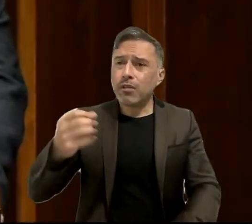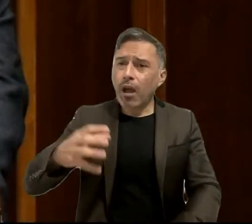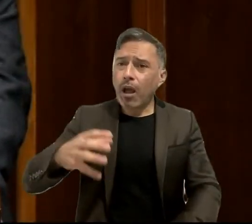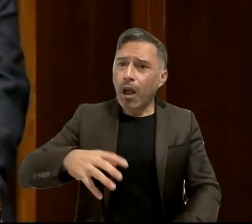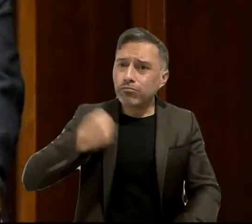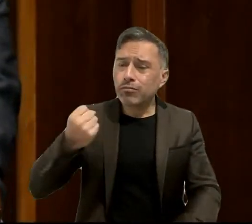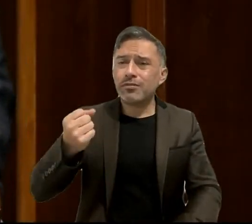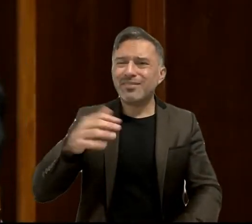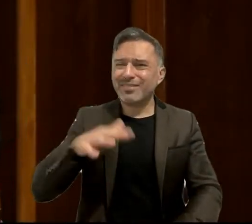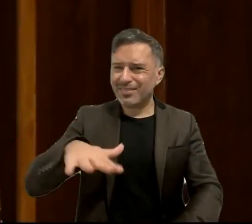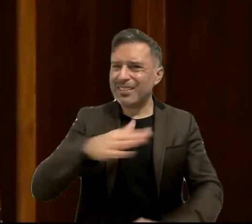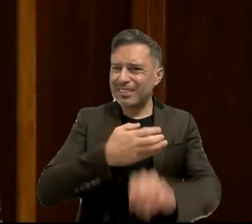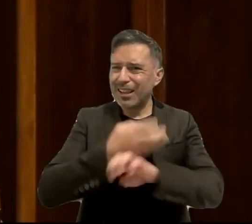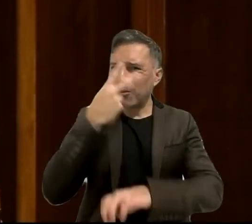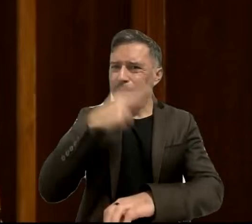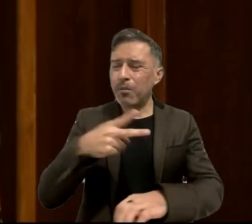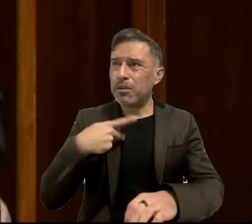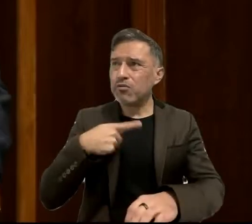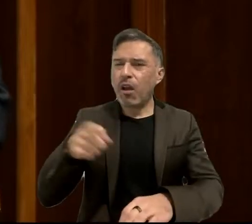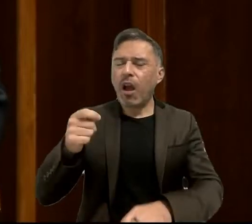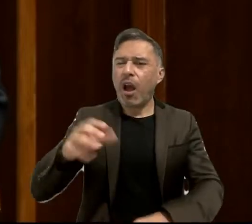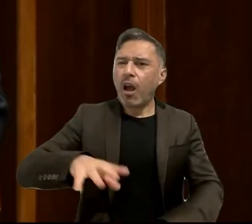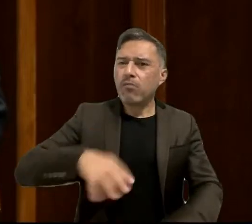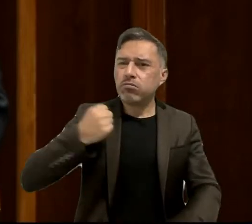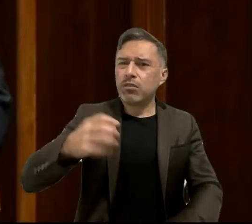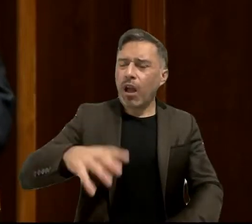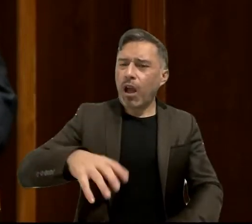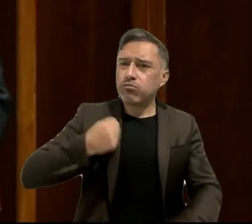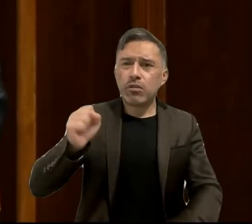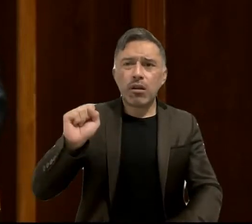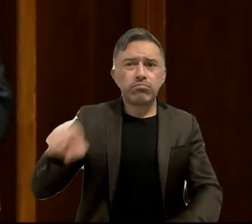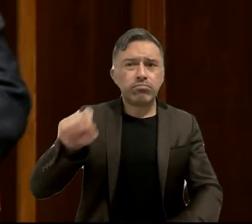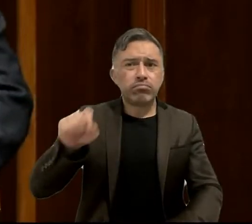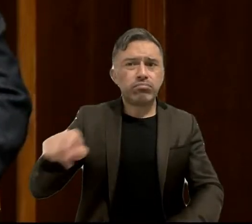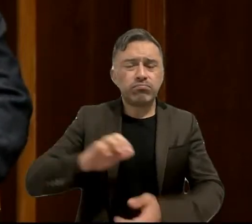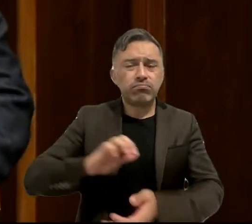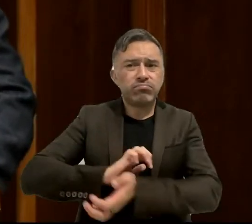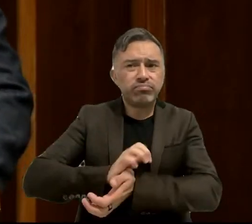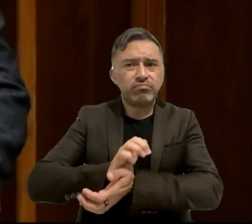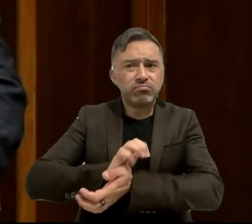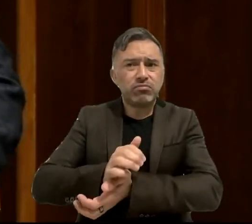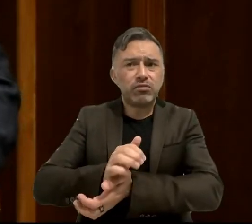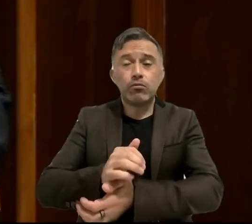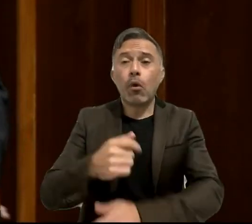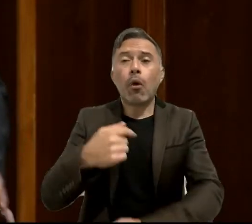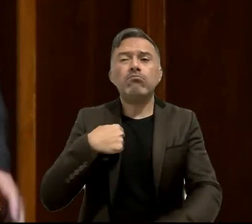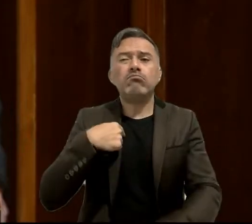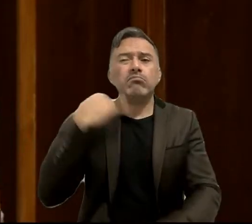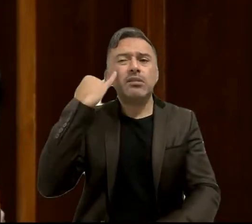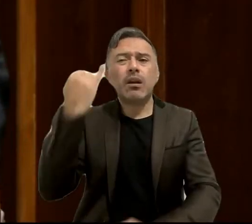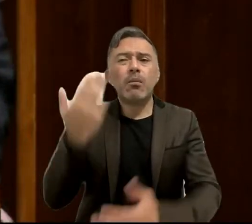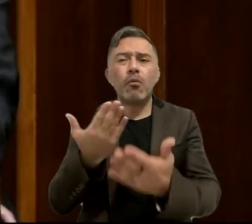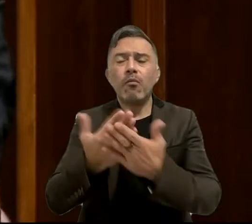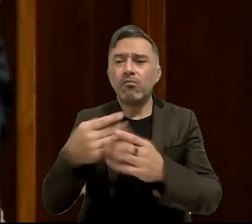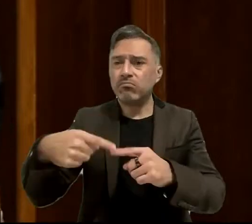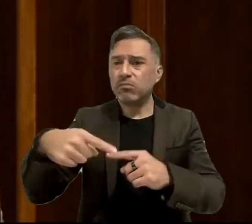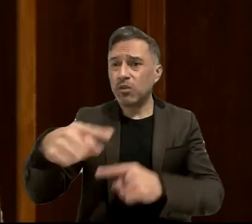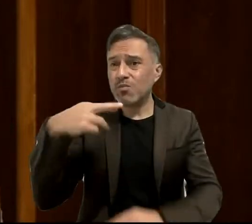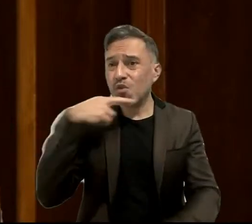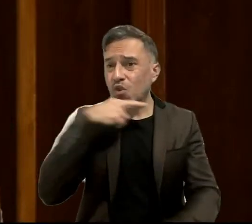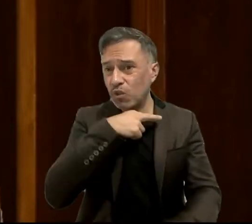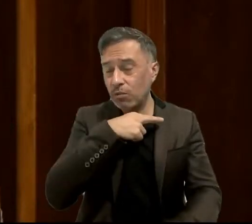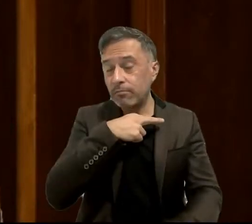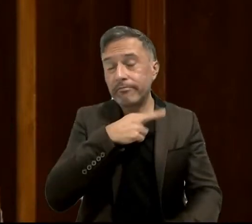México. Lo que nosotros estamos planteando es que en un plazo perentorio se habría